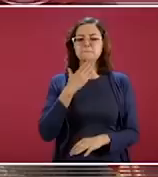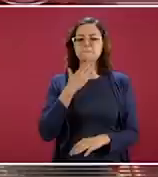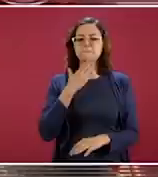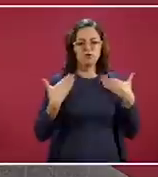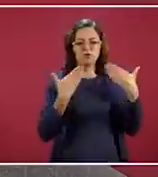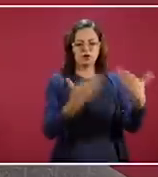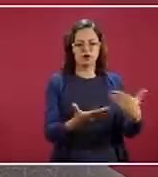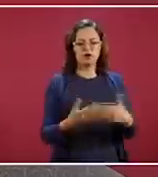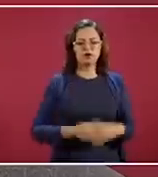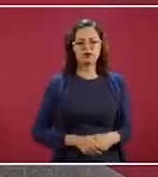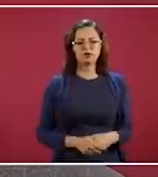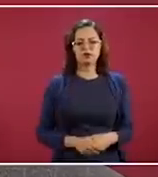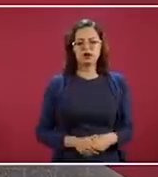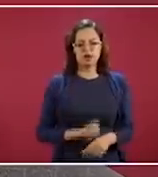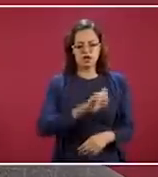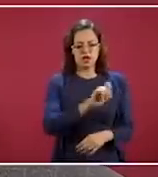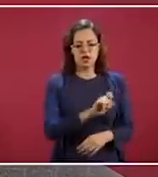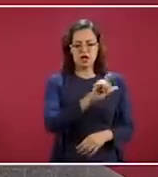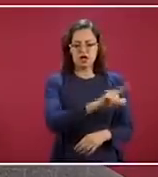Es una gente